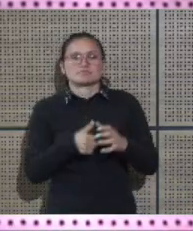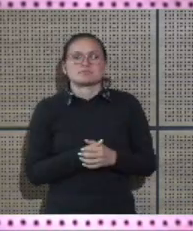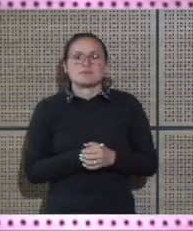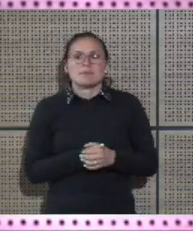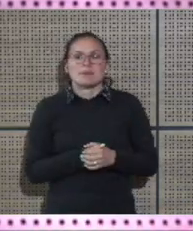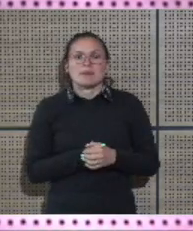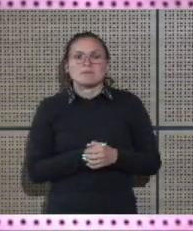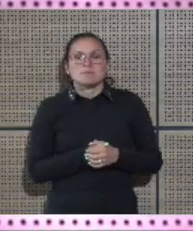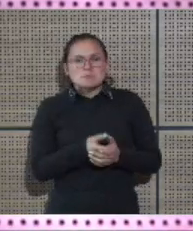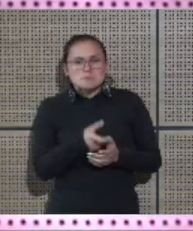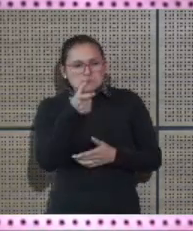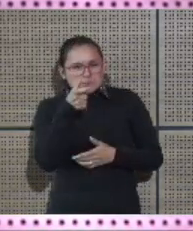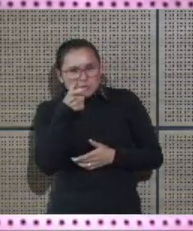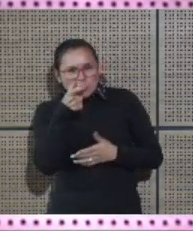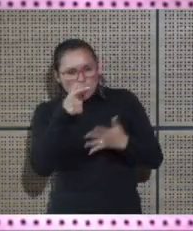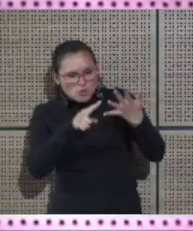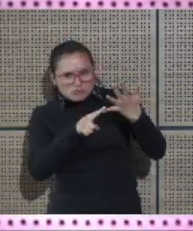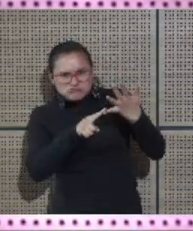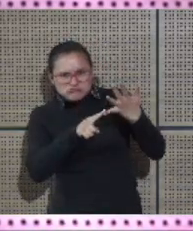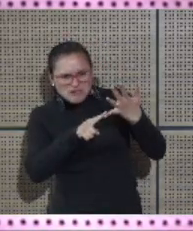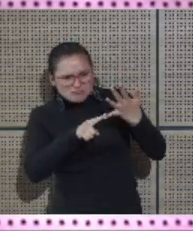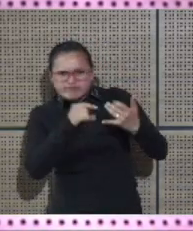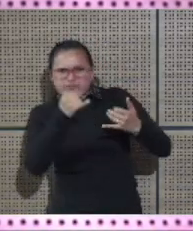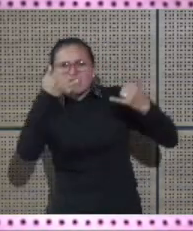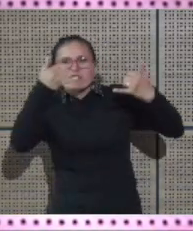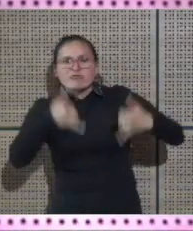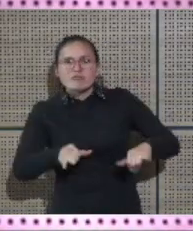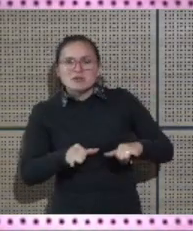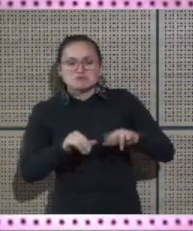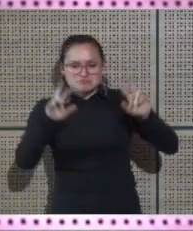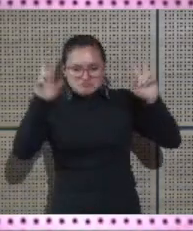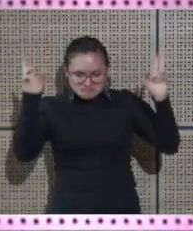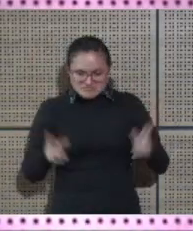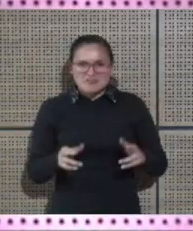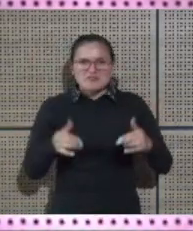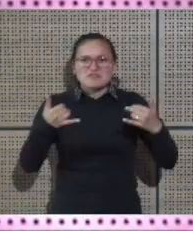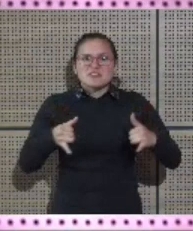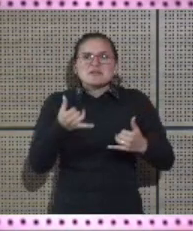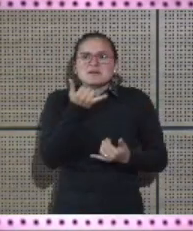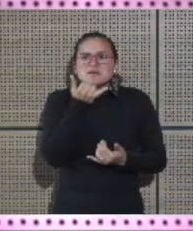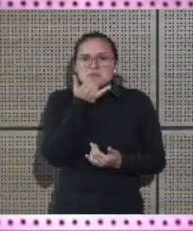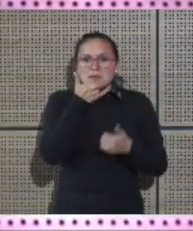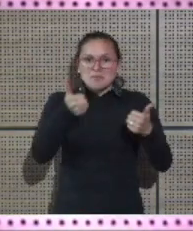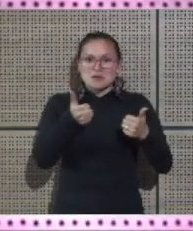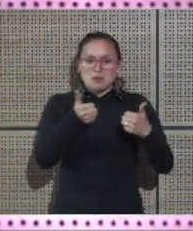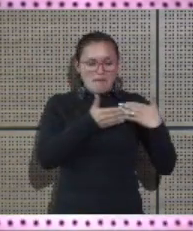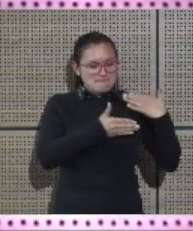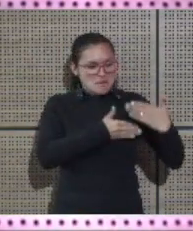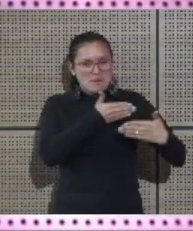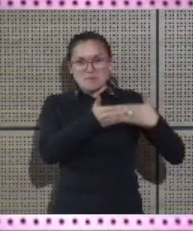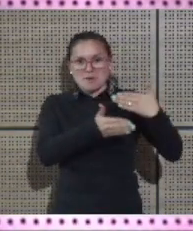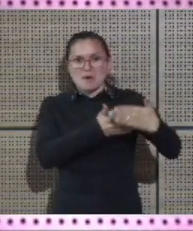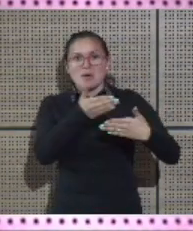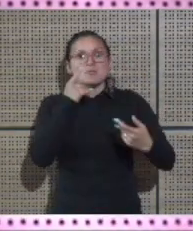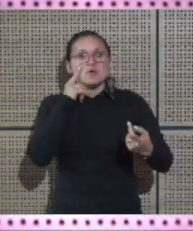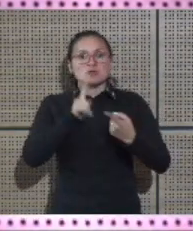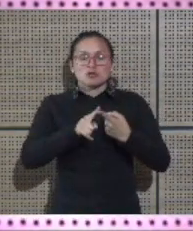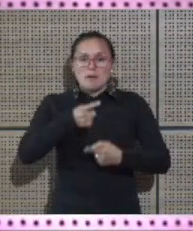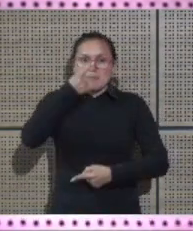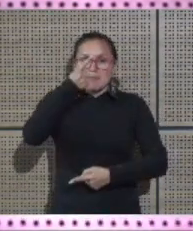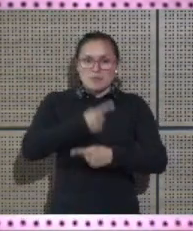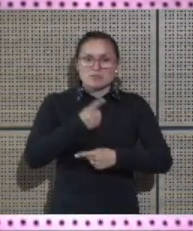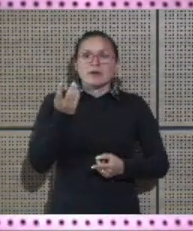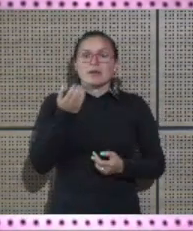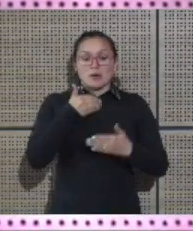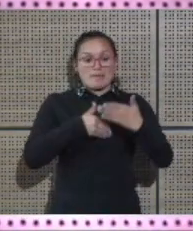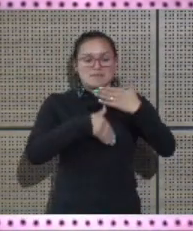Pasar a un control de resultados es sumamente importante porque no solamente se ven las obras, sino que se tiene que encontrar también la manera de que las obras